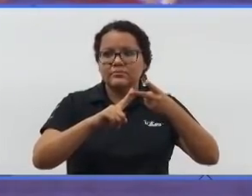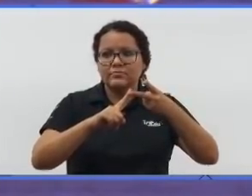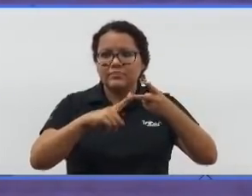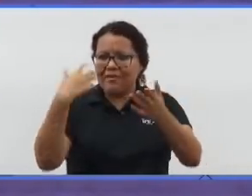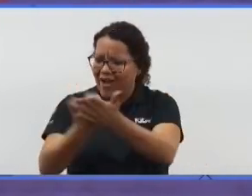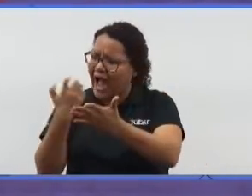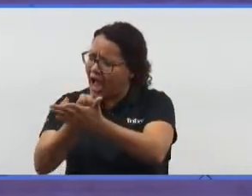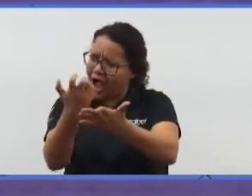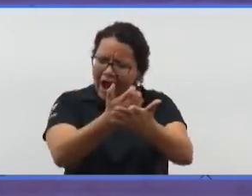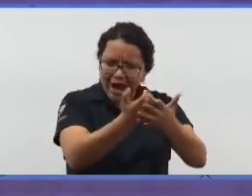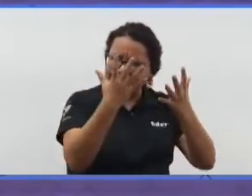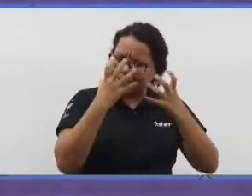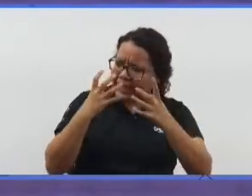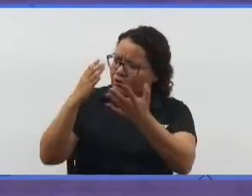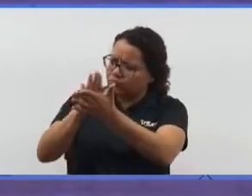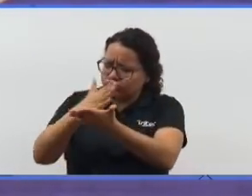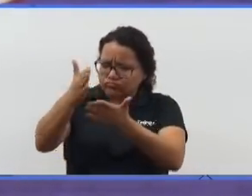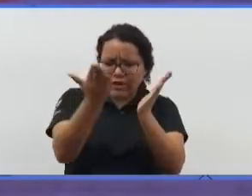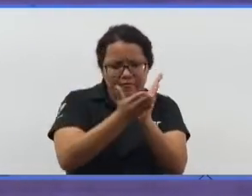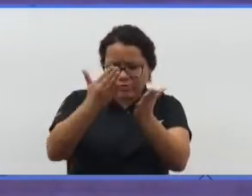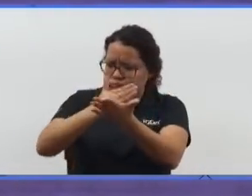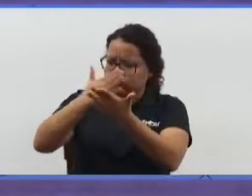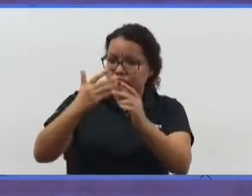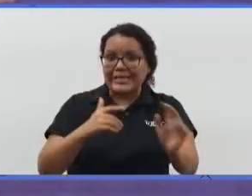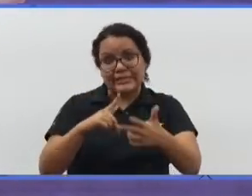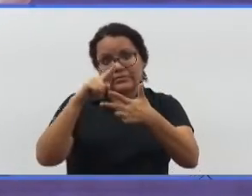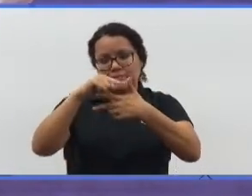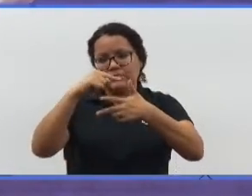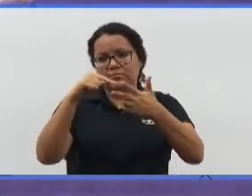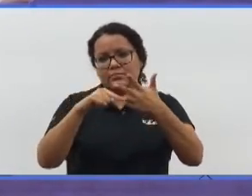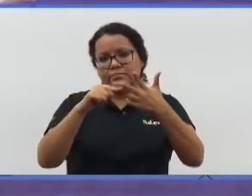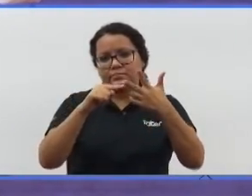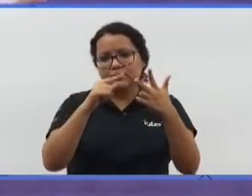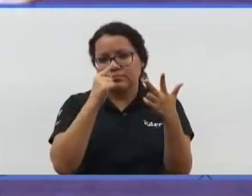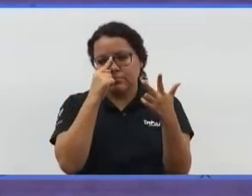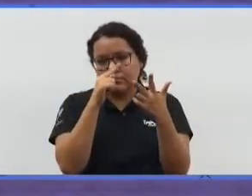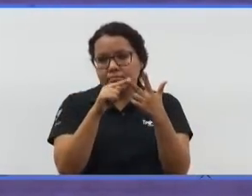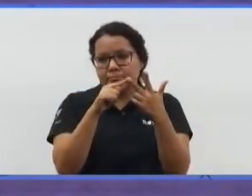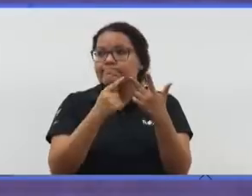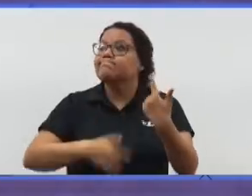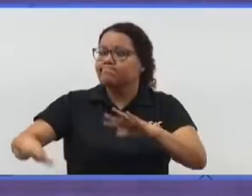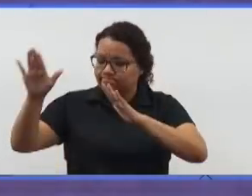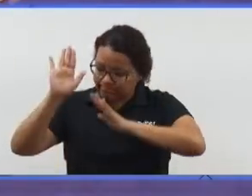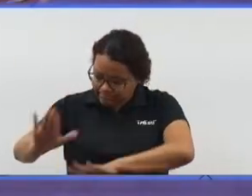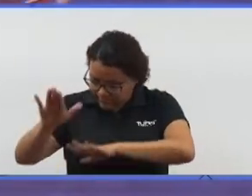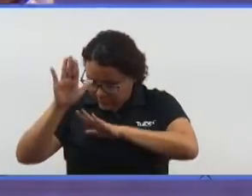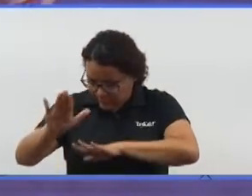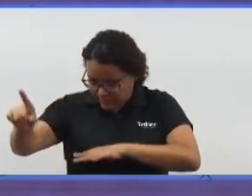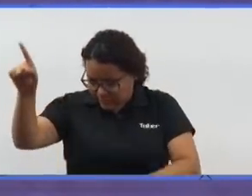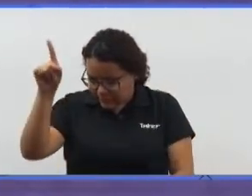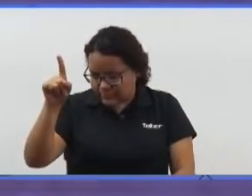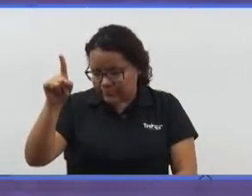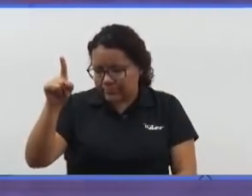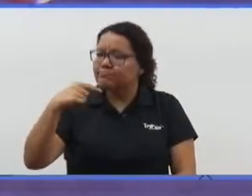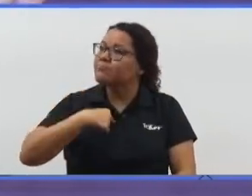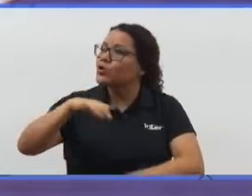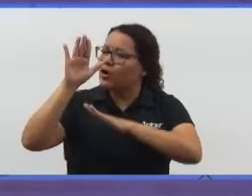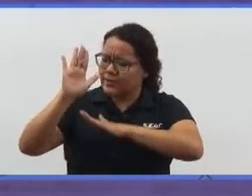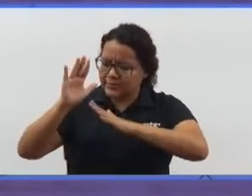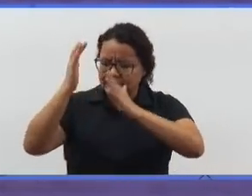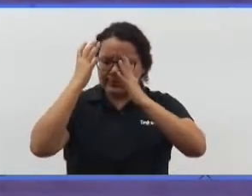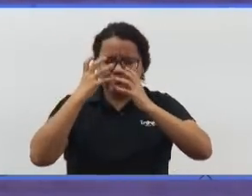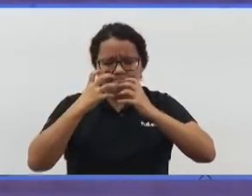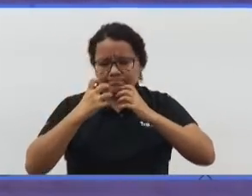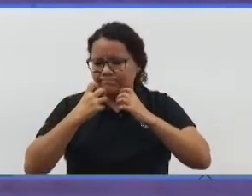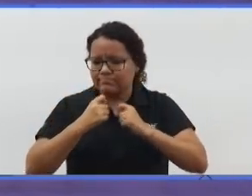evangelismo el querer compartir y la tercera es la adoración que yo quiero adorar a dios a través